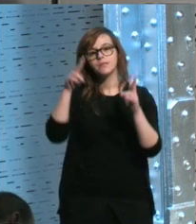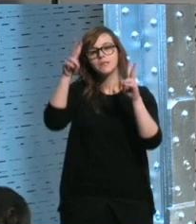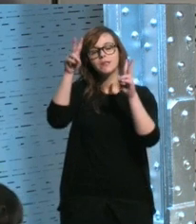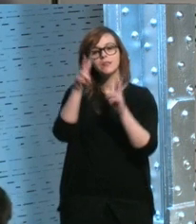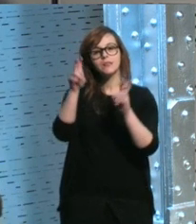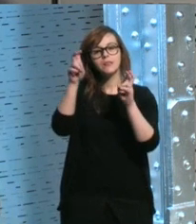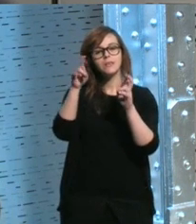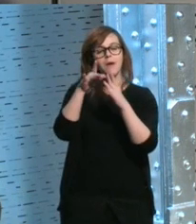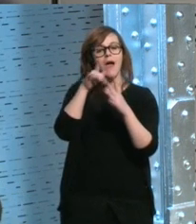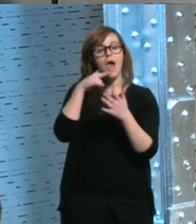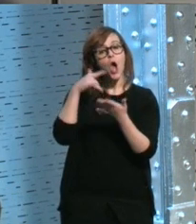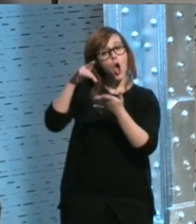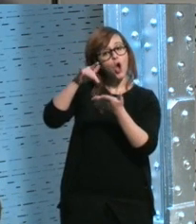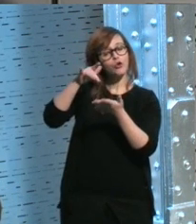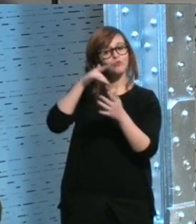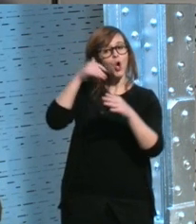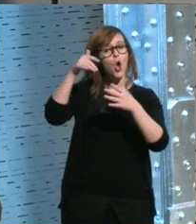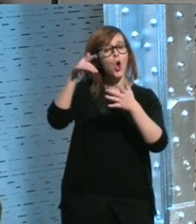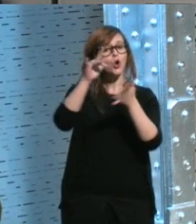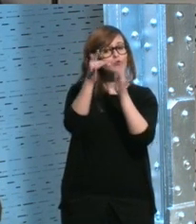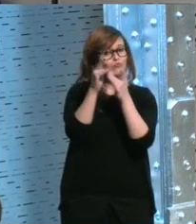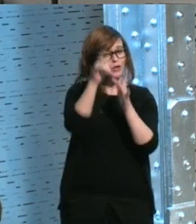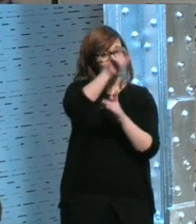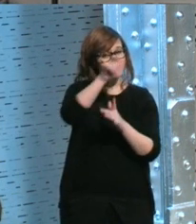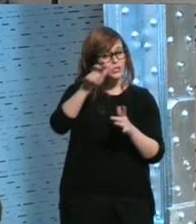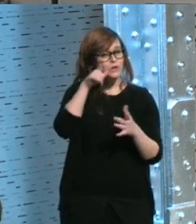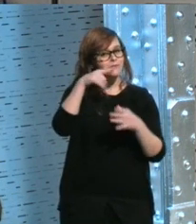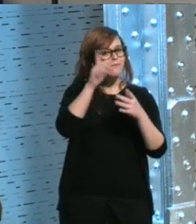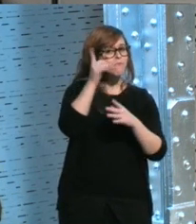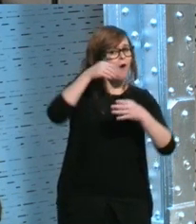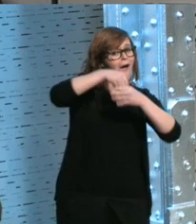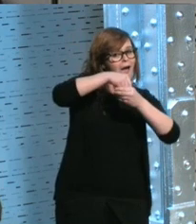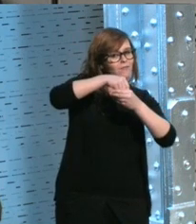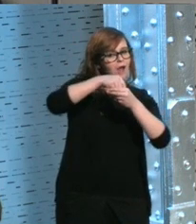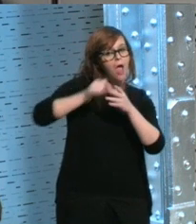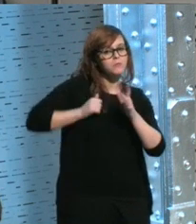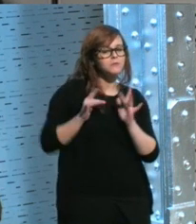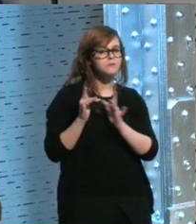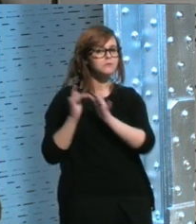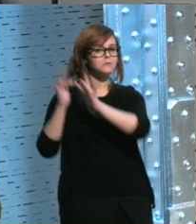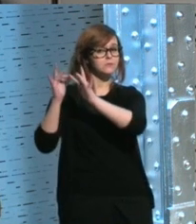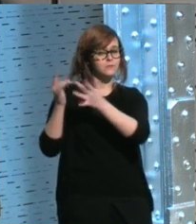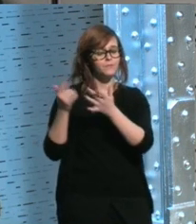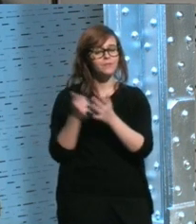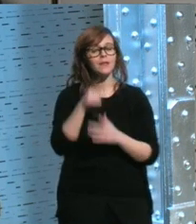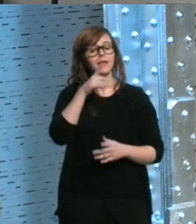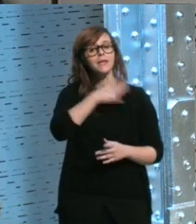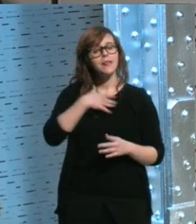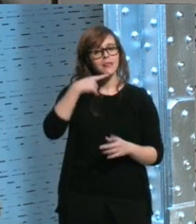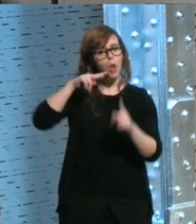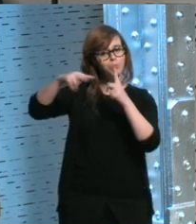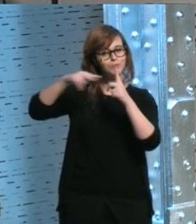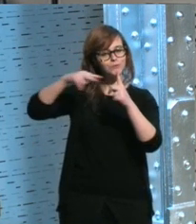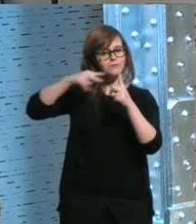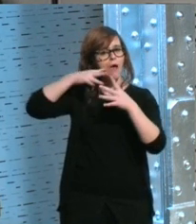contactos del teléfono. ¿Qué quieren decir esas dos cosas? Que primero tienen una visión mucho